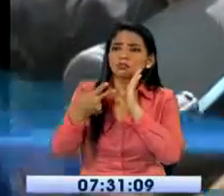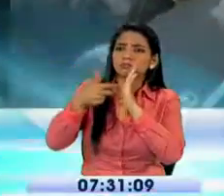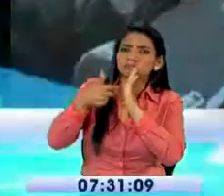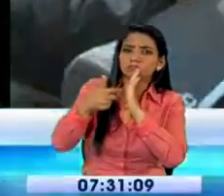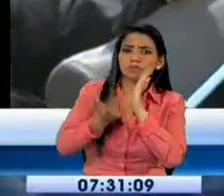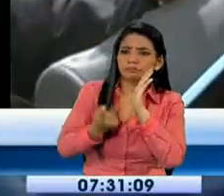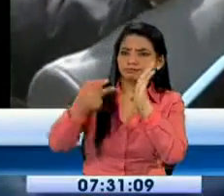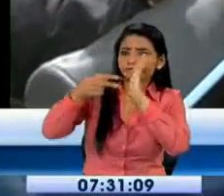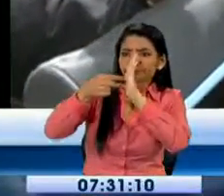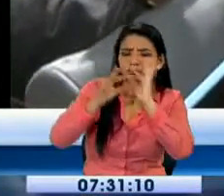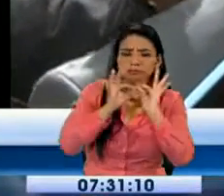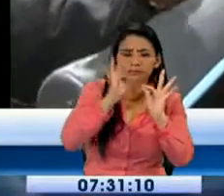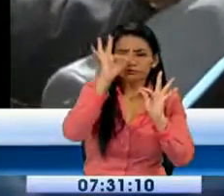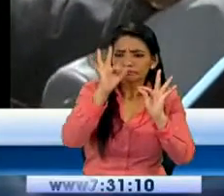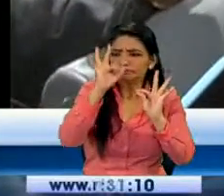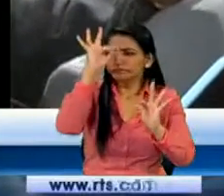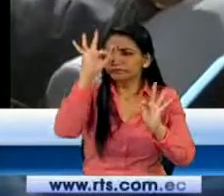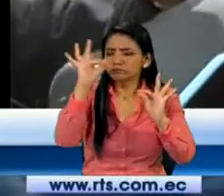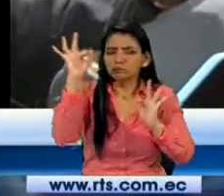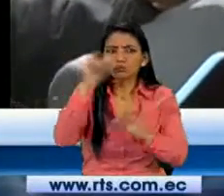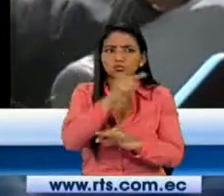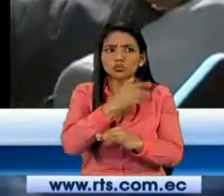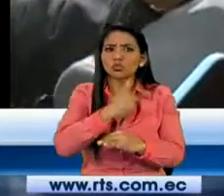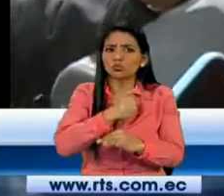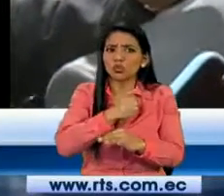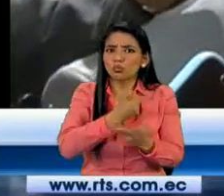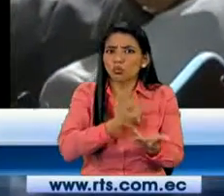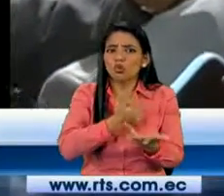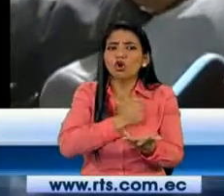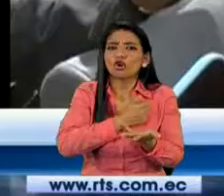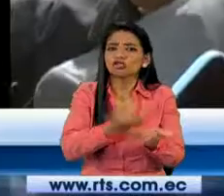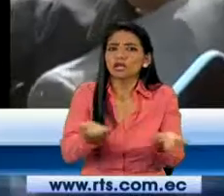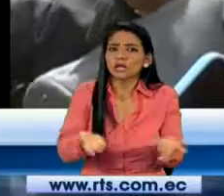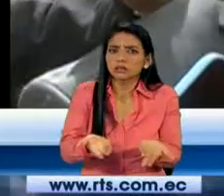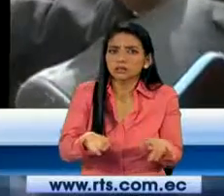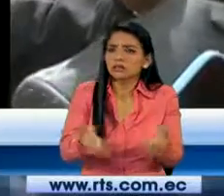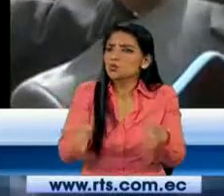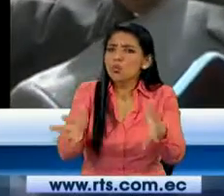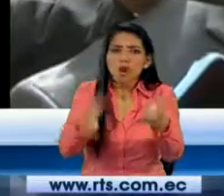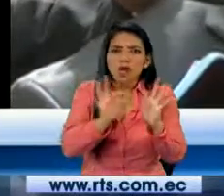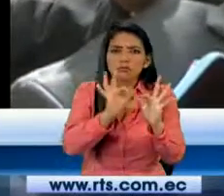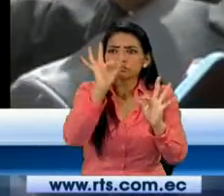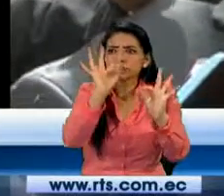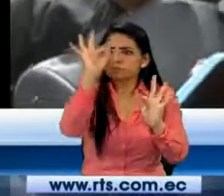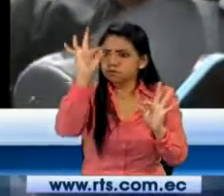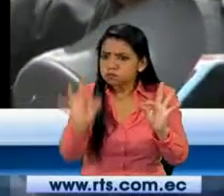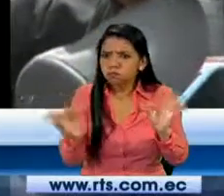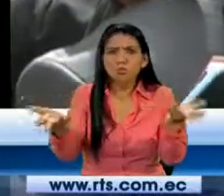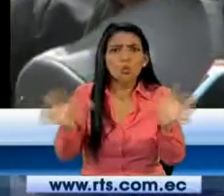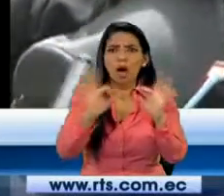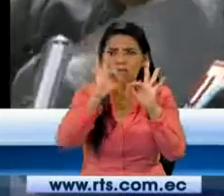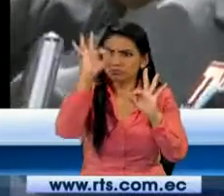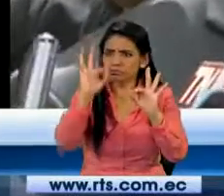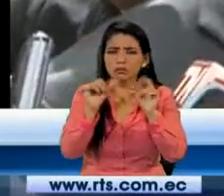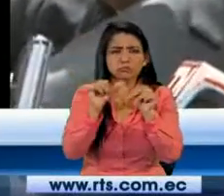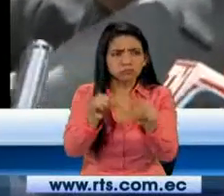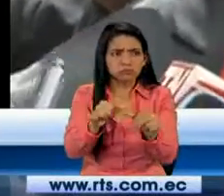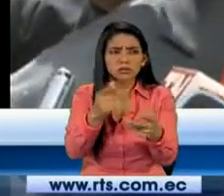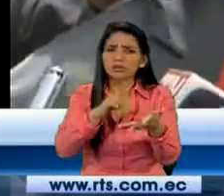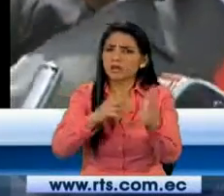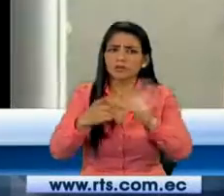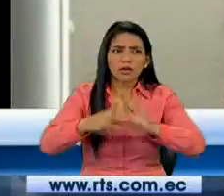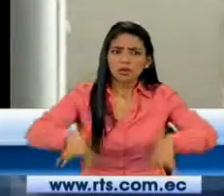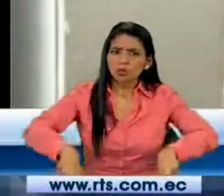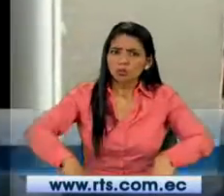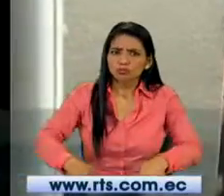desbalance de activos en el patrimonio del ingeniero chiliboy del capital luna y si no hay desbalance en el patrimonio no puede existir el